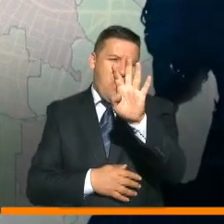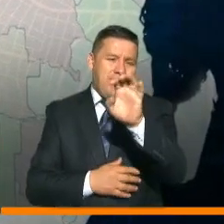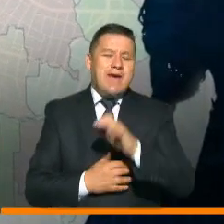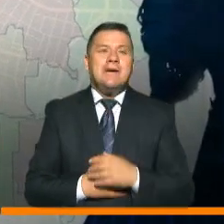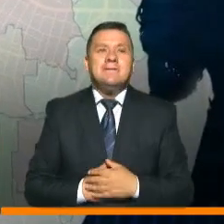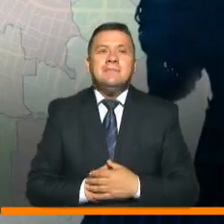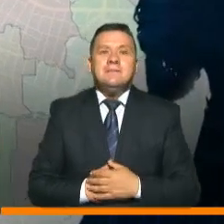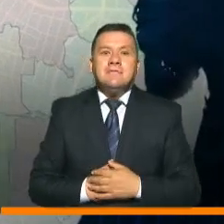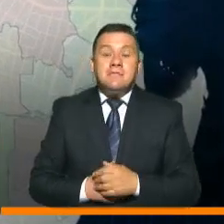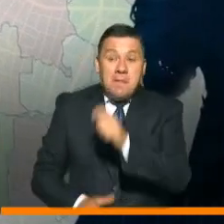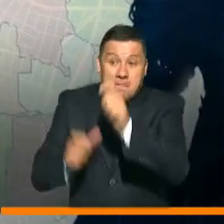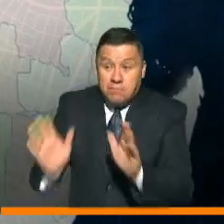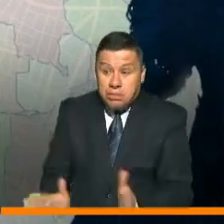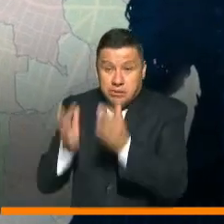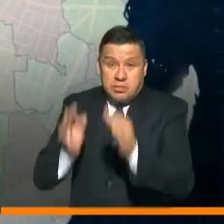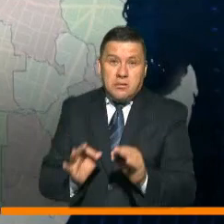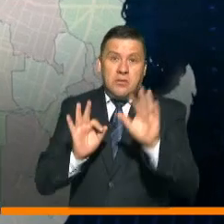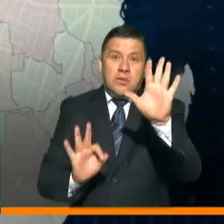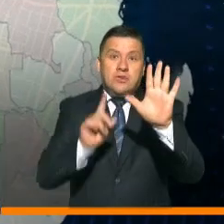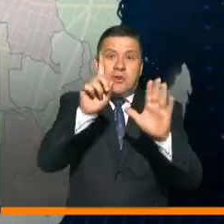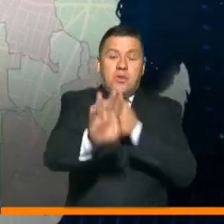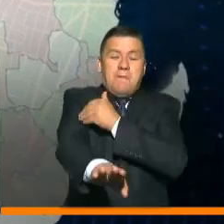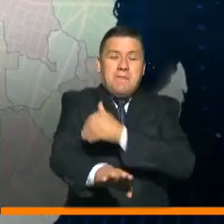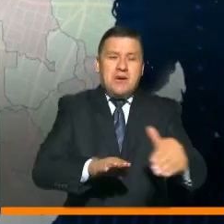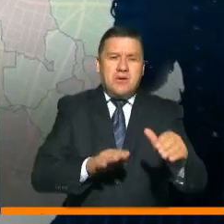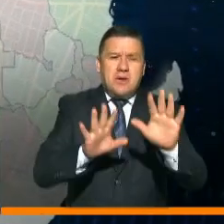18.514.469, los recuperados son